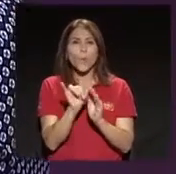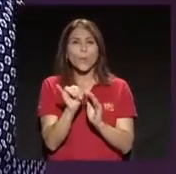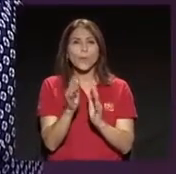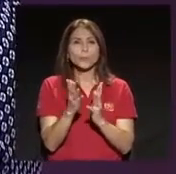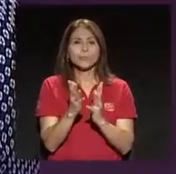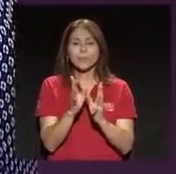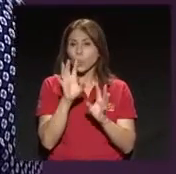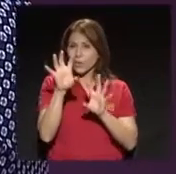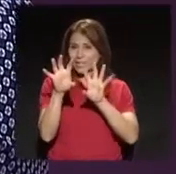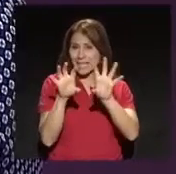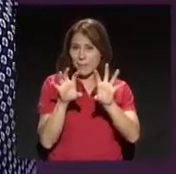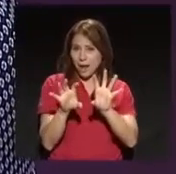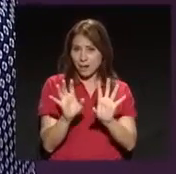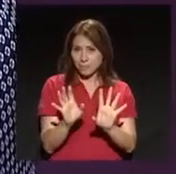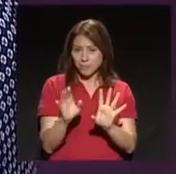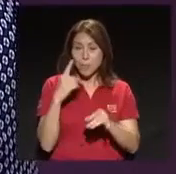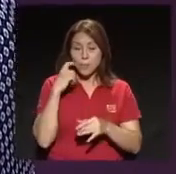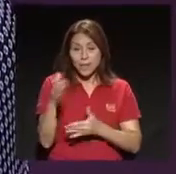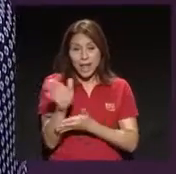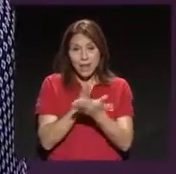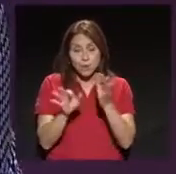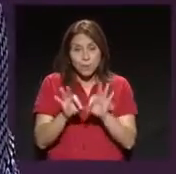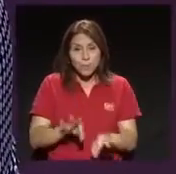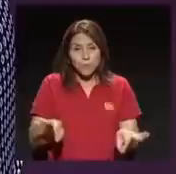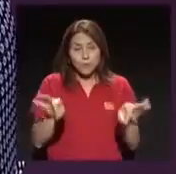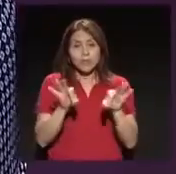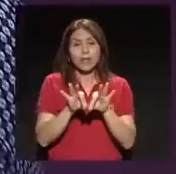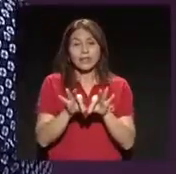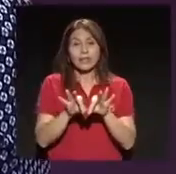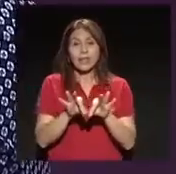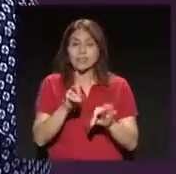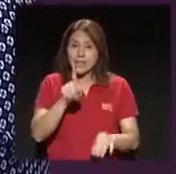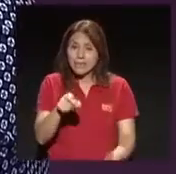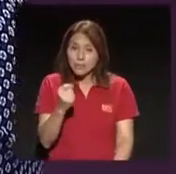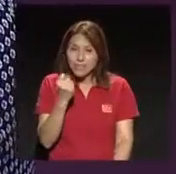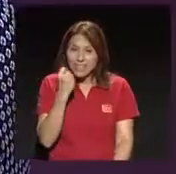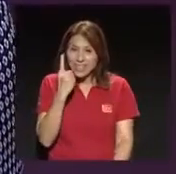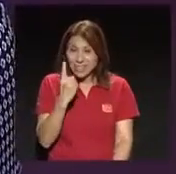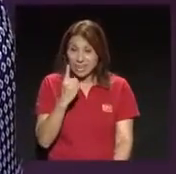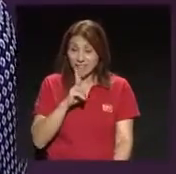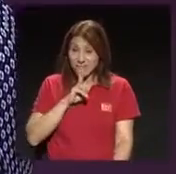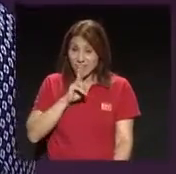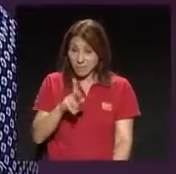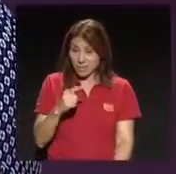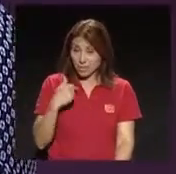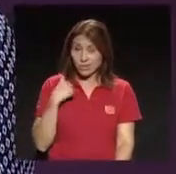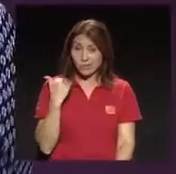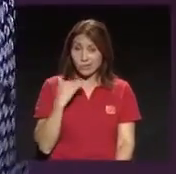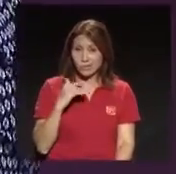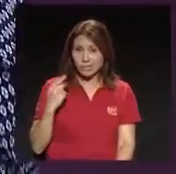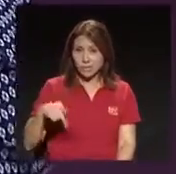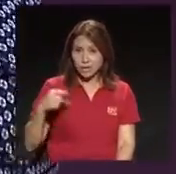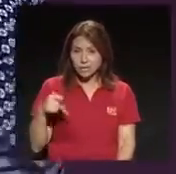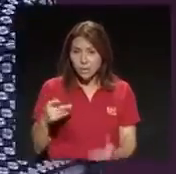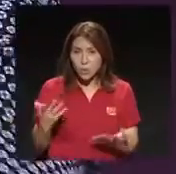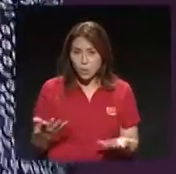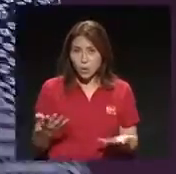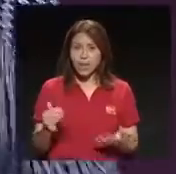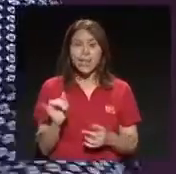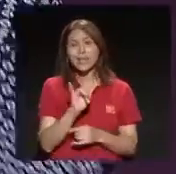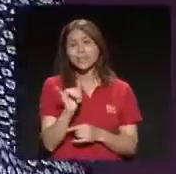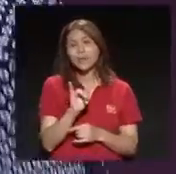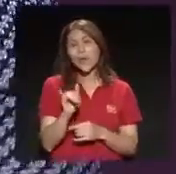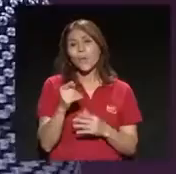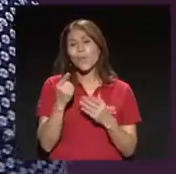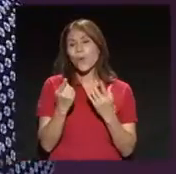Porque también una cosa que es importante es entender en realidad en qué nivel de riesgo me encuentro, ¿verdad? Uh-huh. Es como una grida y